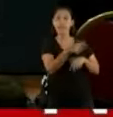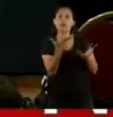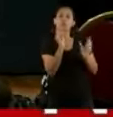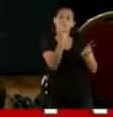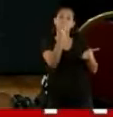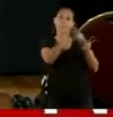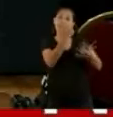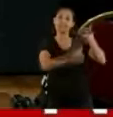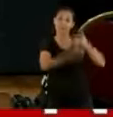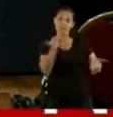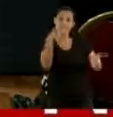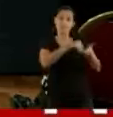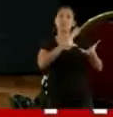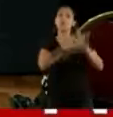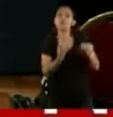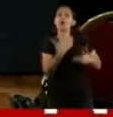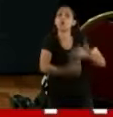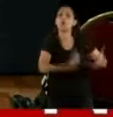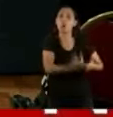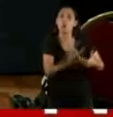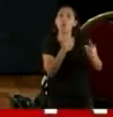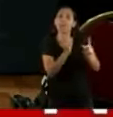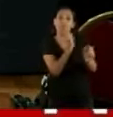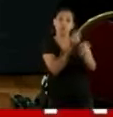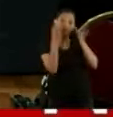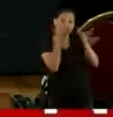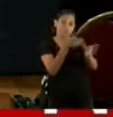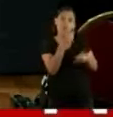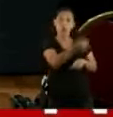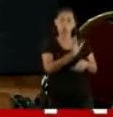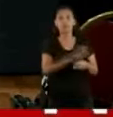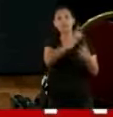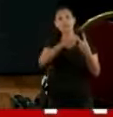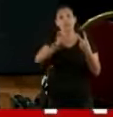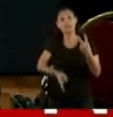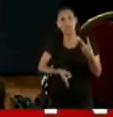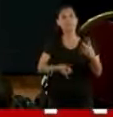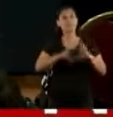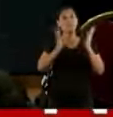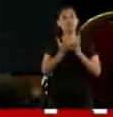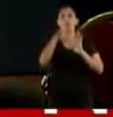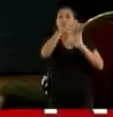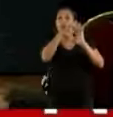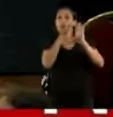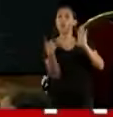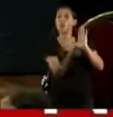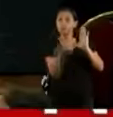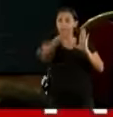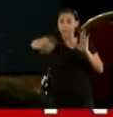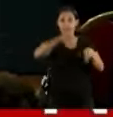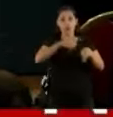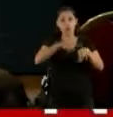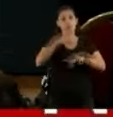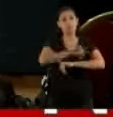ser un poquito más específico de cómo se va a llevar adelante ese tipo de maniobras, y si producto de todas estas medidas que están dando a